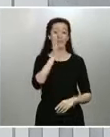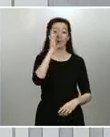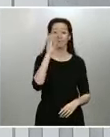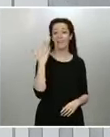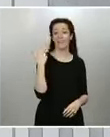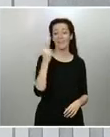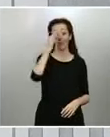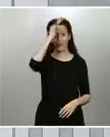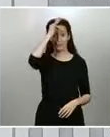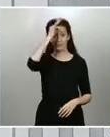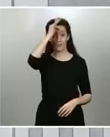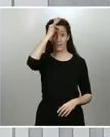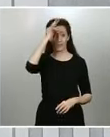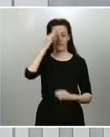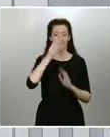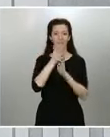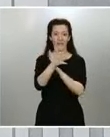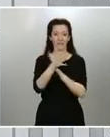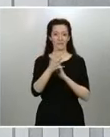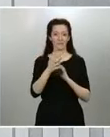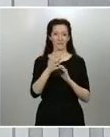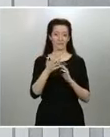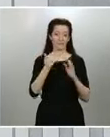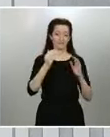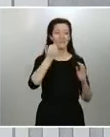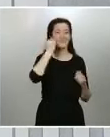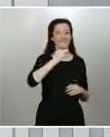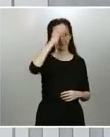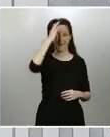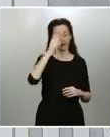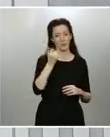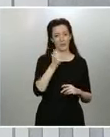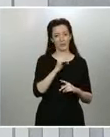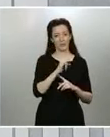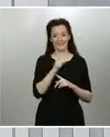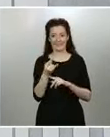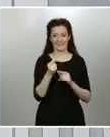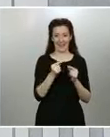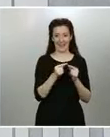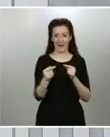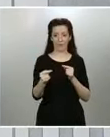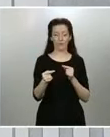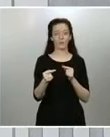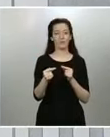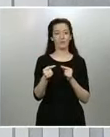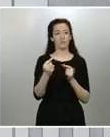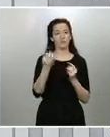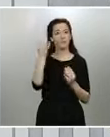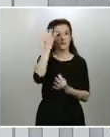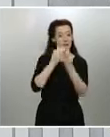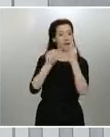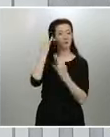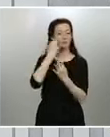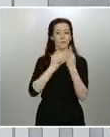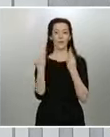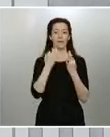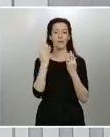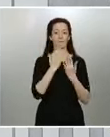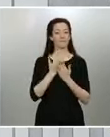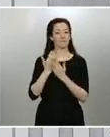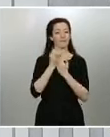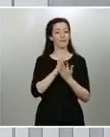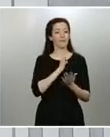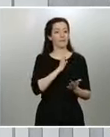un fin de semana largo y por tanto que hay que con mucha prudencia pero son unas cifras pues positivas hay un incremento